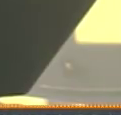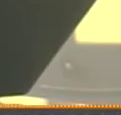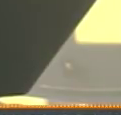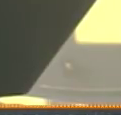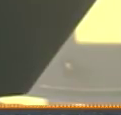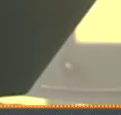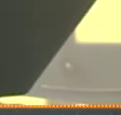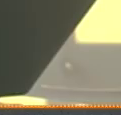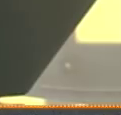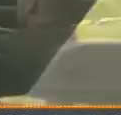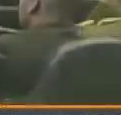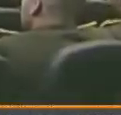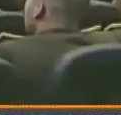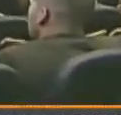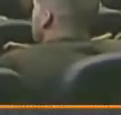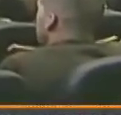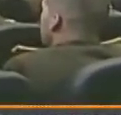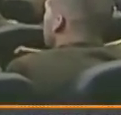tardes.